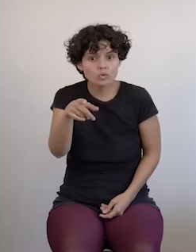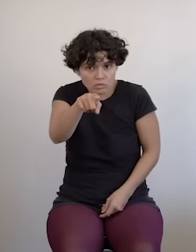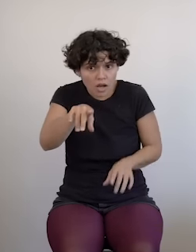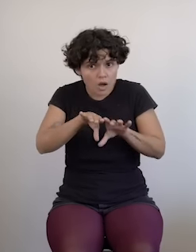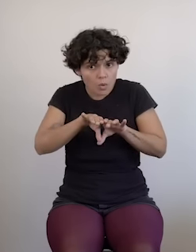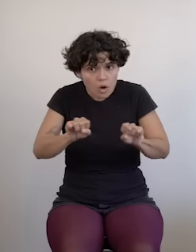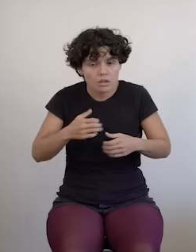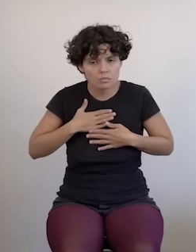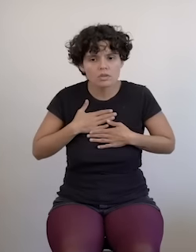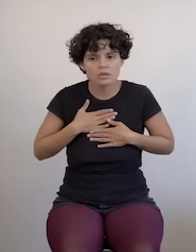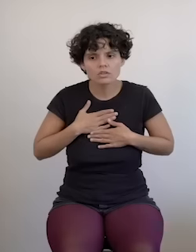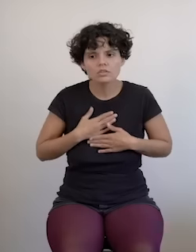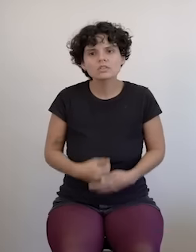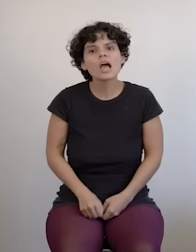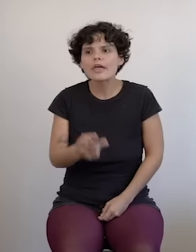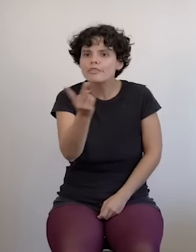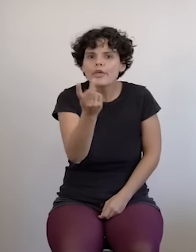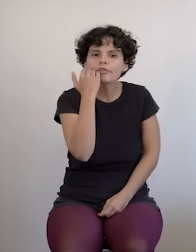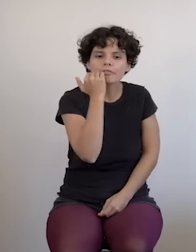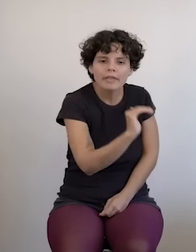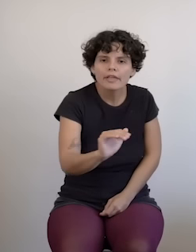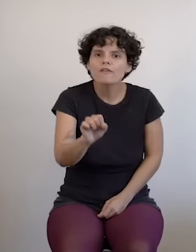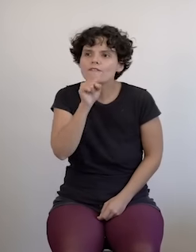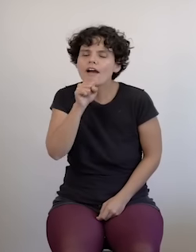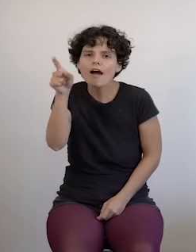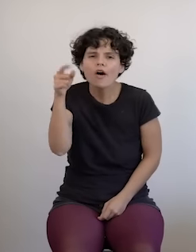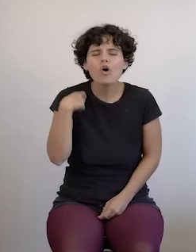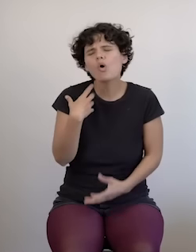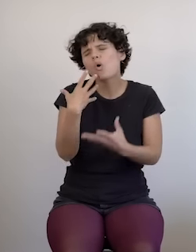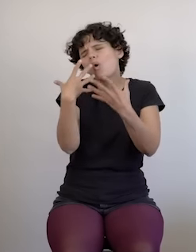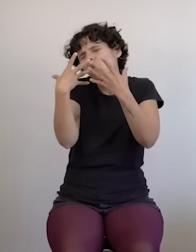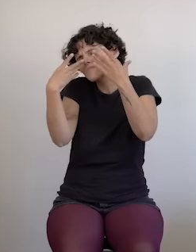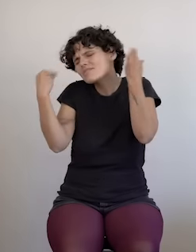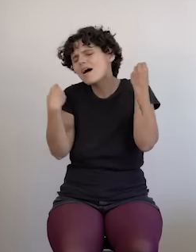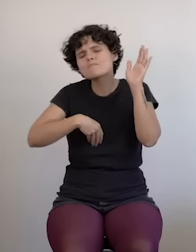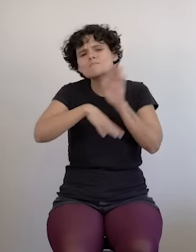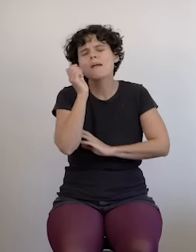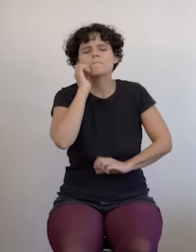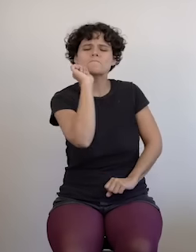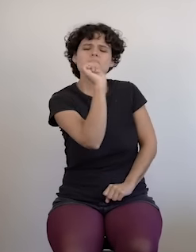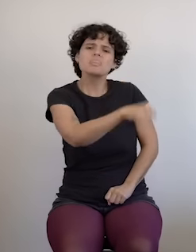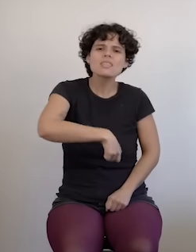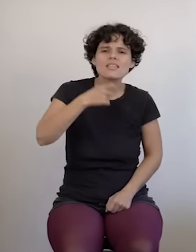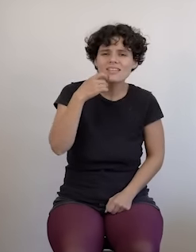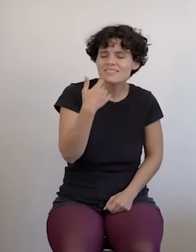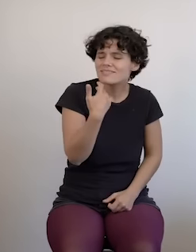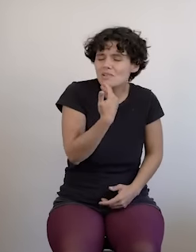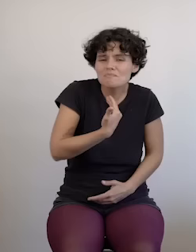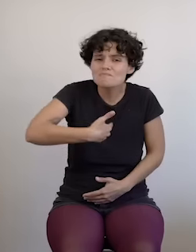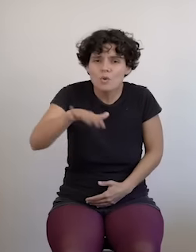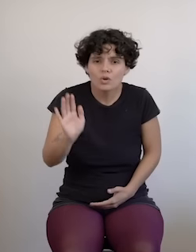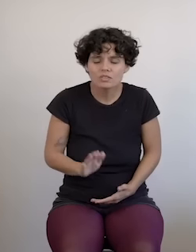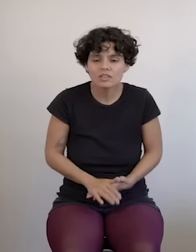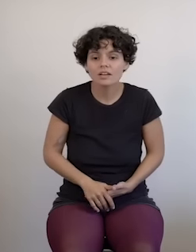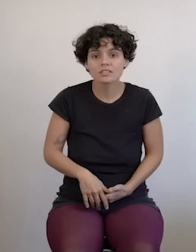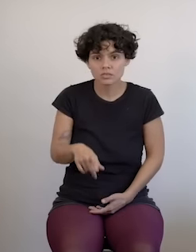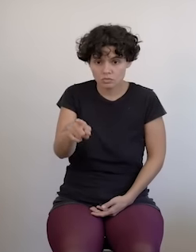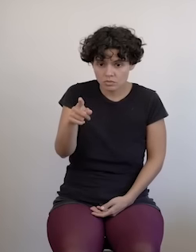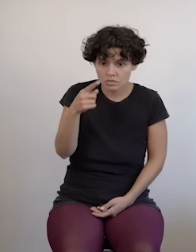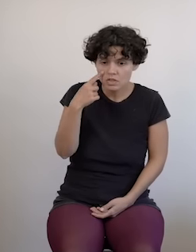más maltratados. Y los más maltratados, los más olvidados, los más fantasmas. Tú sabes que tú tenías una hora